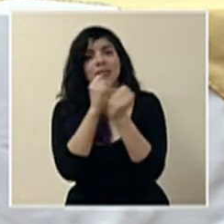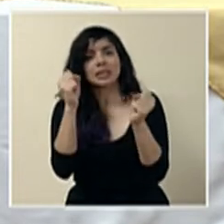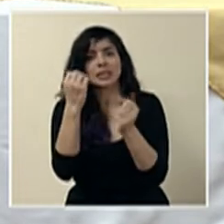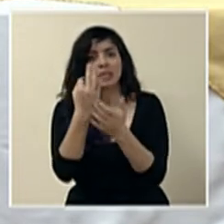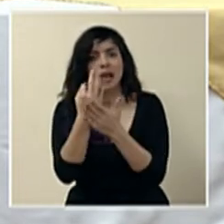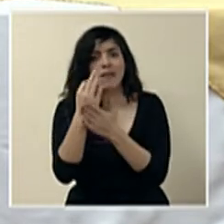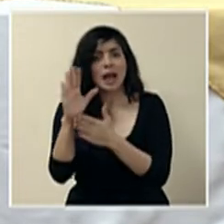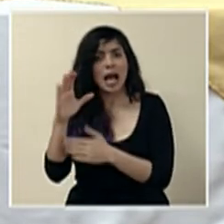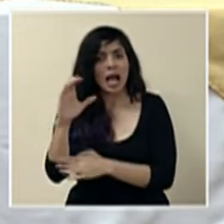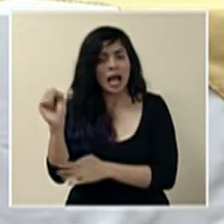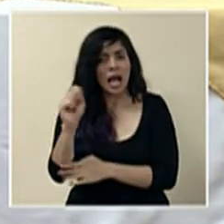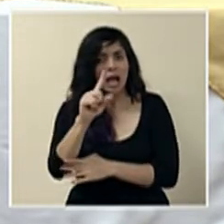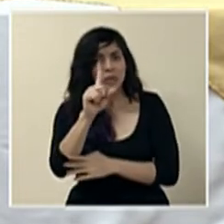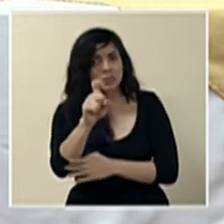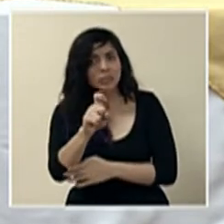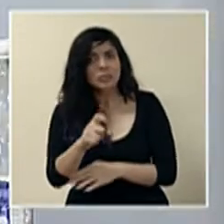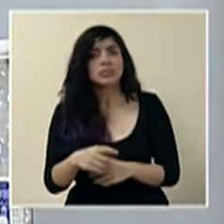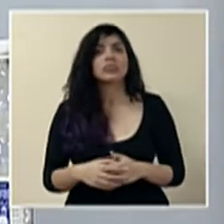caja.